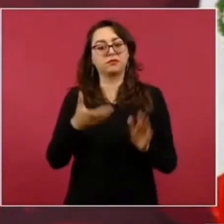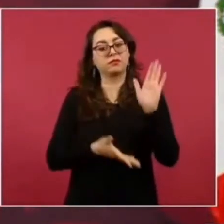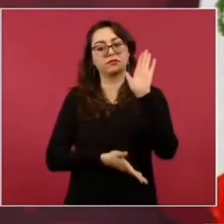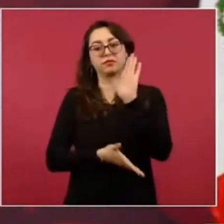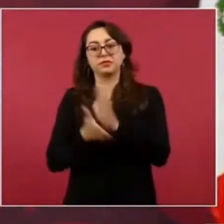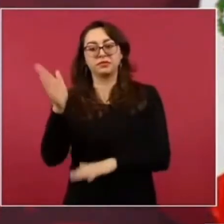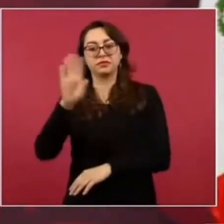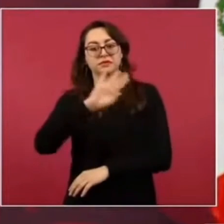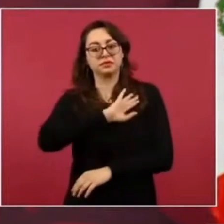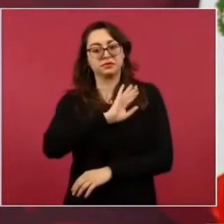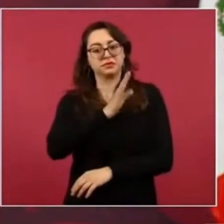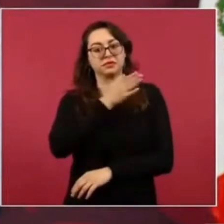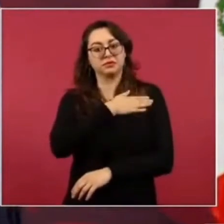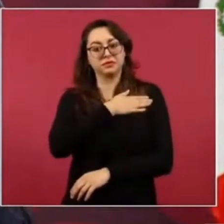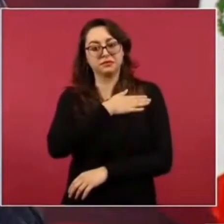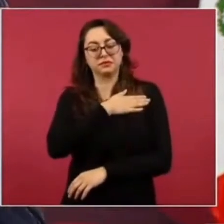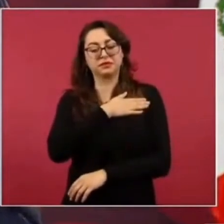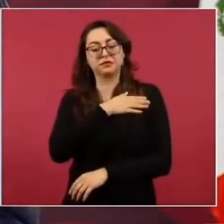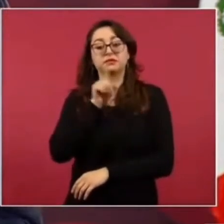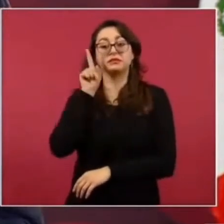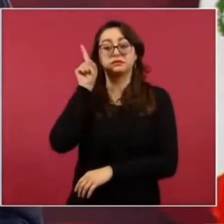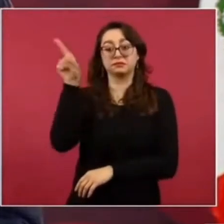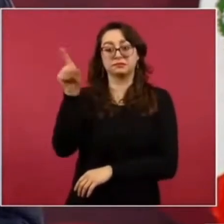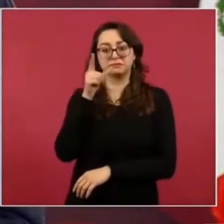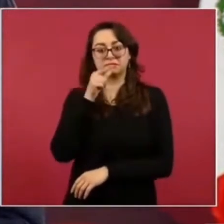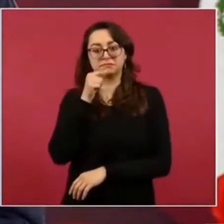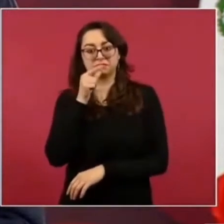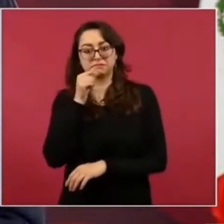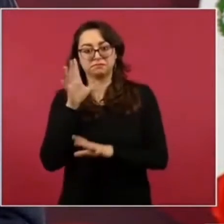y saca el oficio